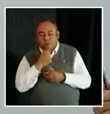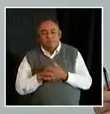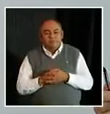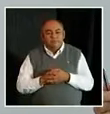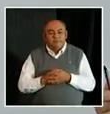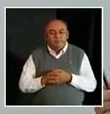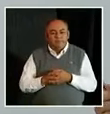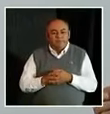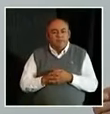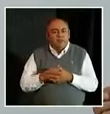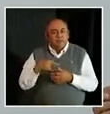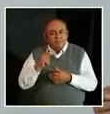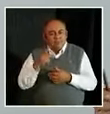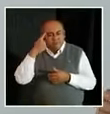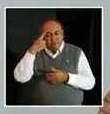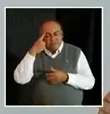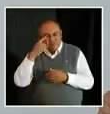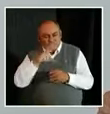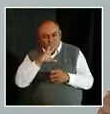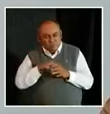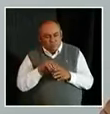la previsión era del orden de 30.